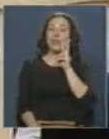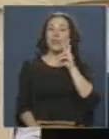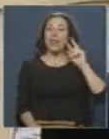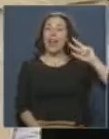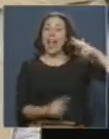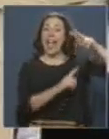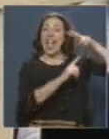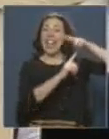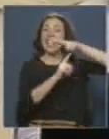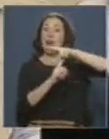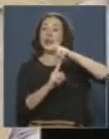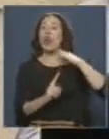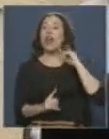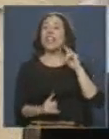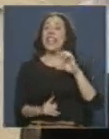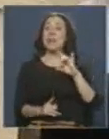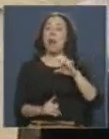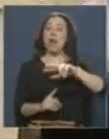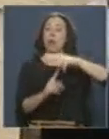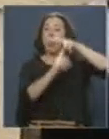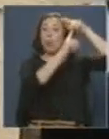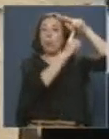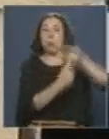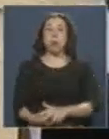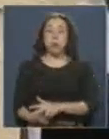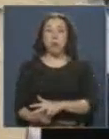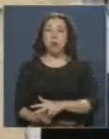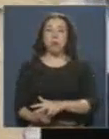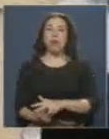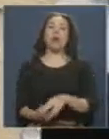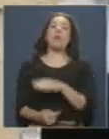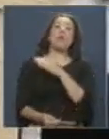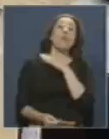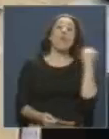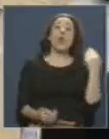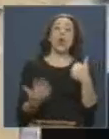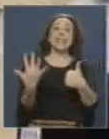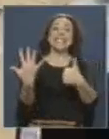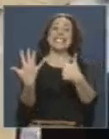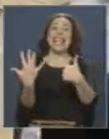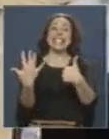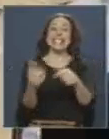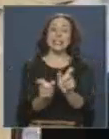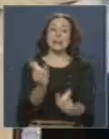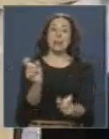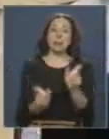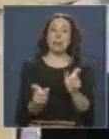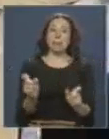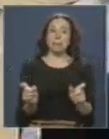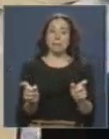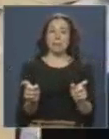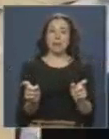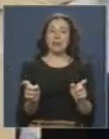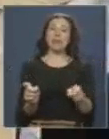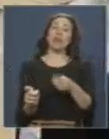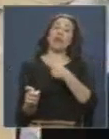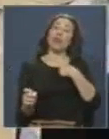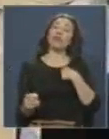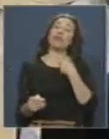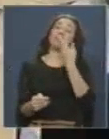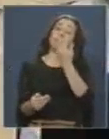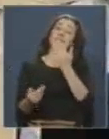Coyihuay particularmente, muriendo 6 personas. Y desde aquí le enviamos nuestro más sentido pésame, nuestras